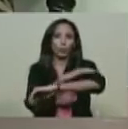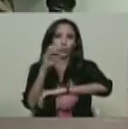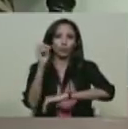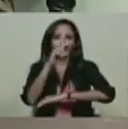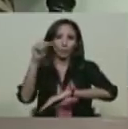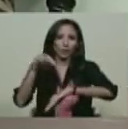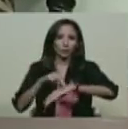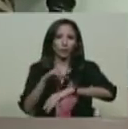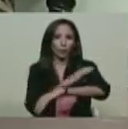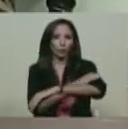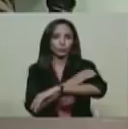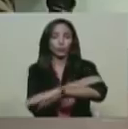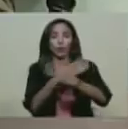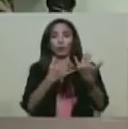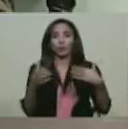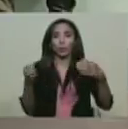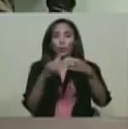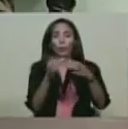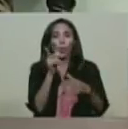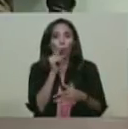Una fiesta de machos, pues.